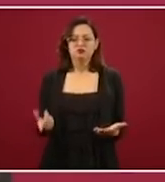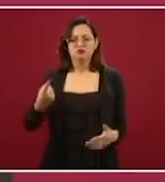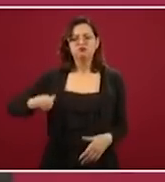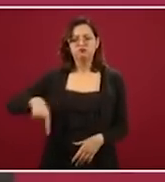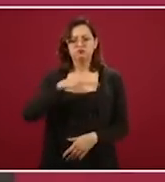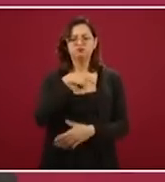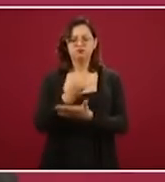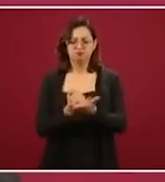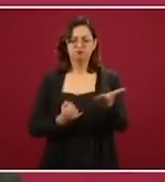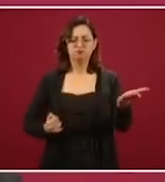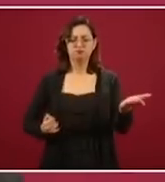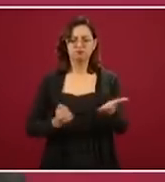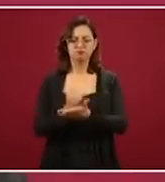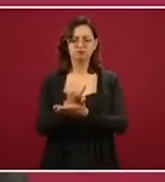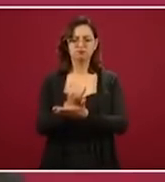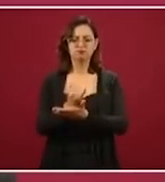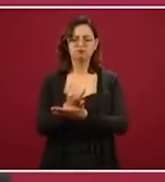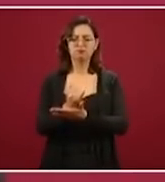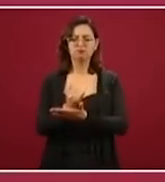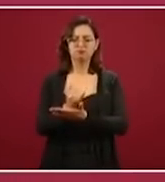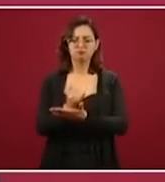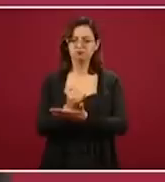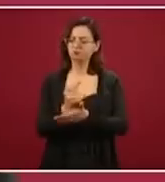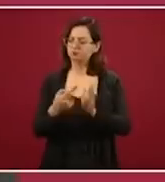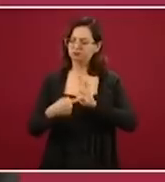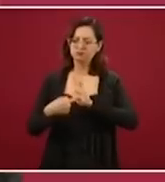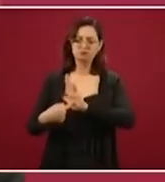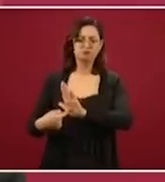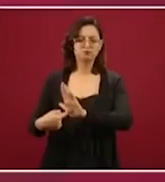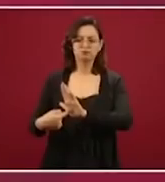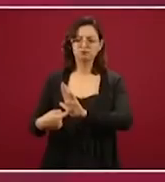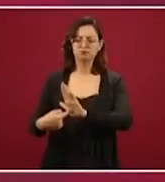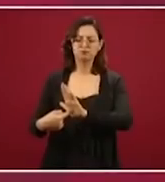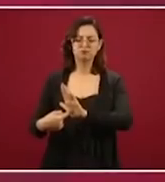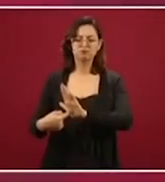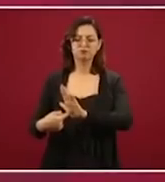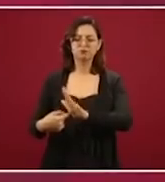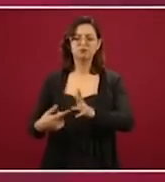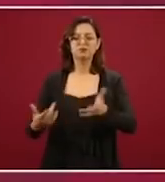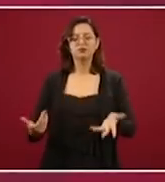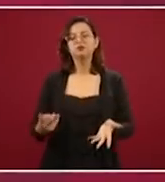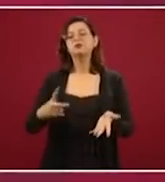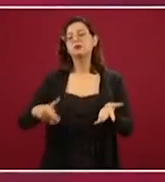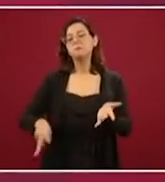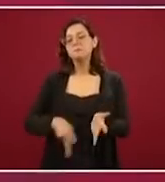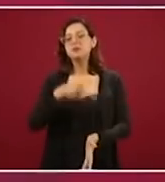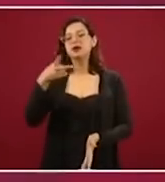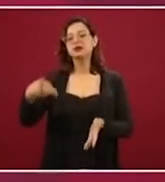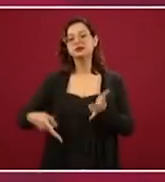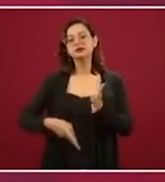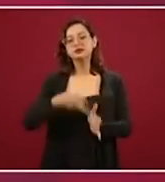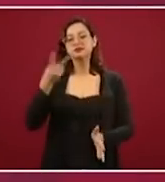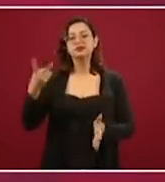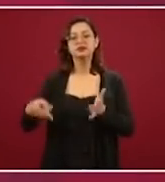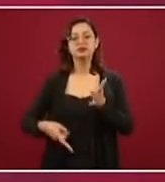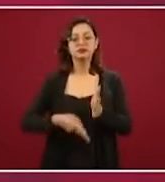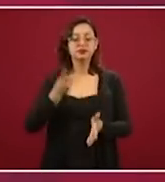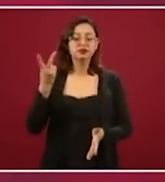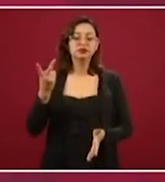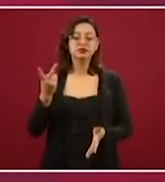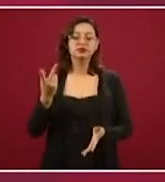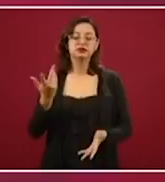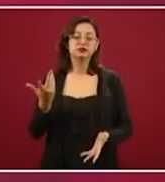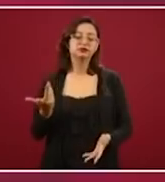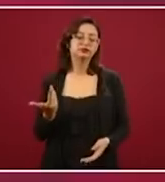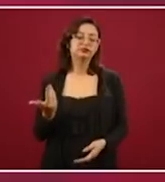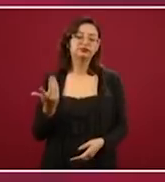decidimos esto. Nos han mandado a decir un poco en lo que